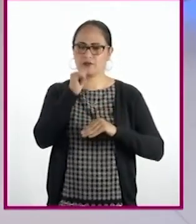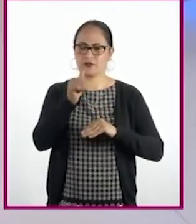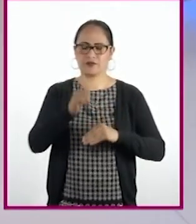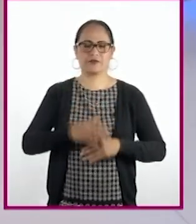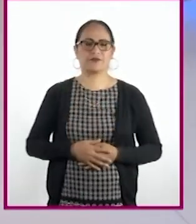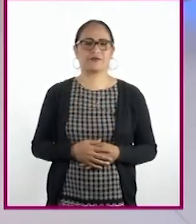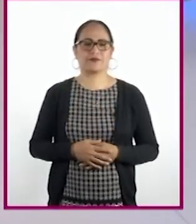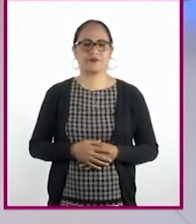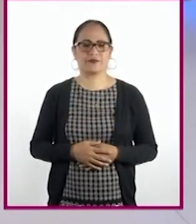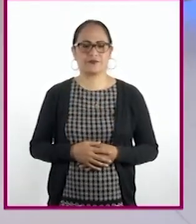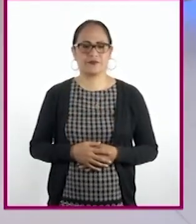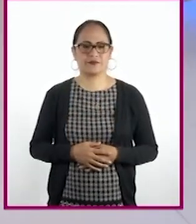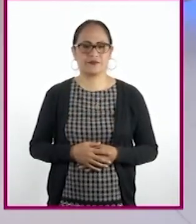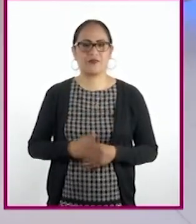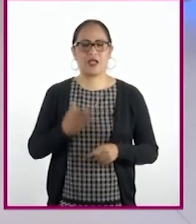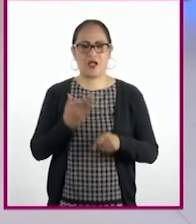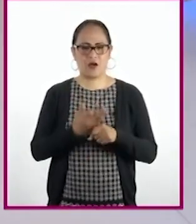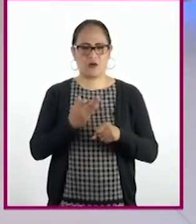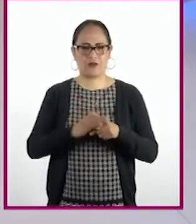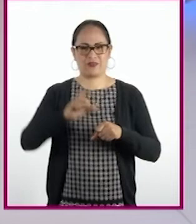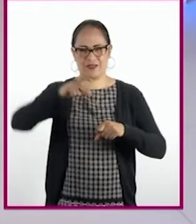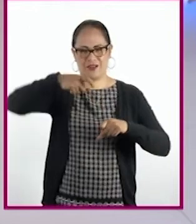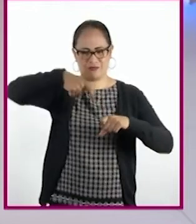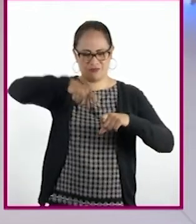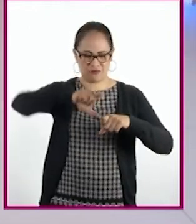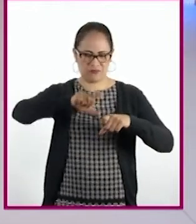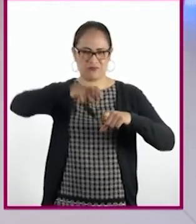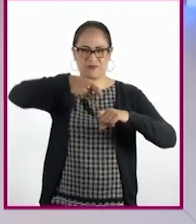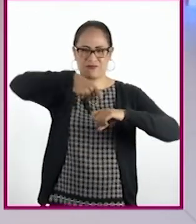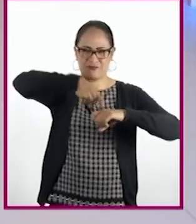Aquí es donde vamos a ocupar nuestro perico.